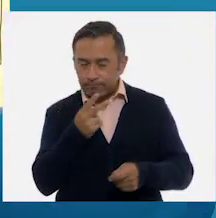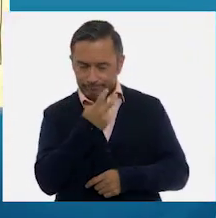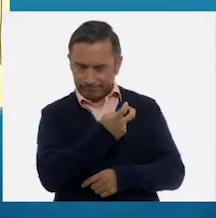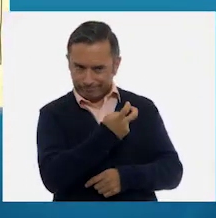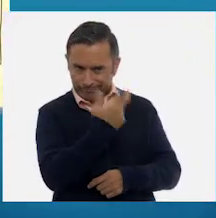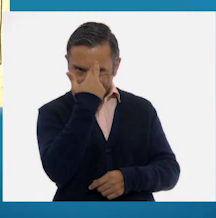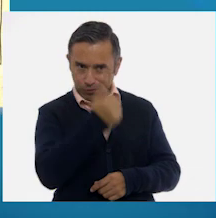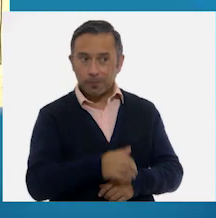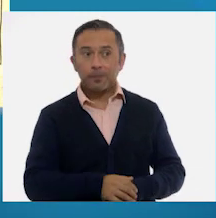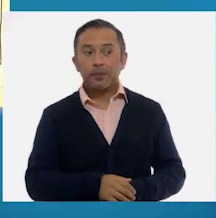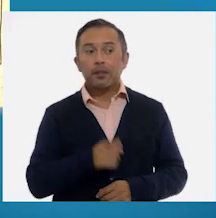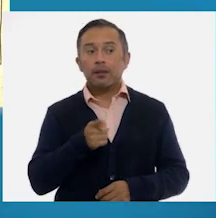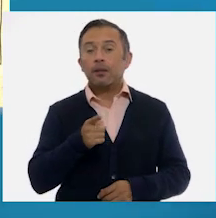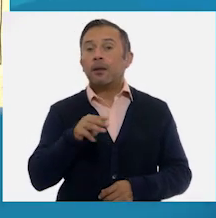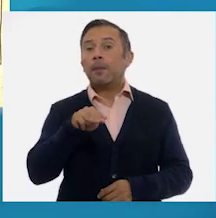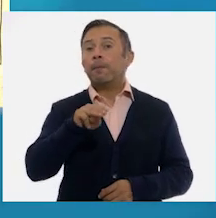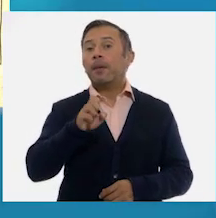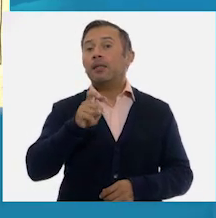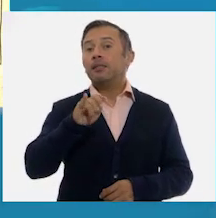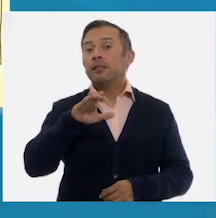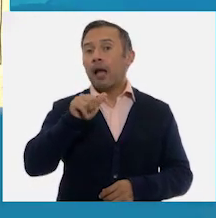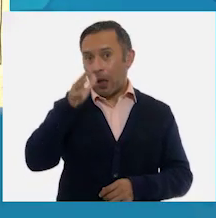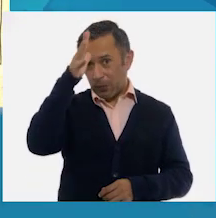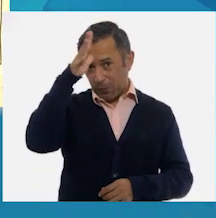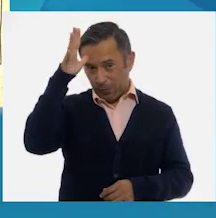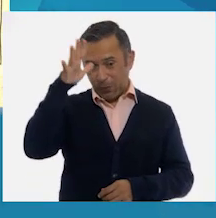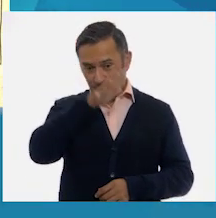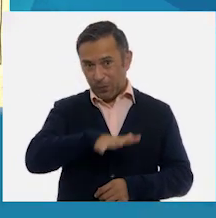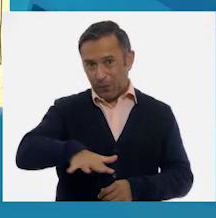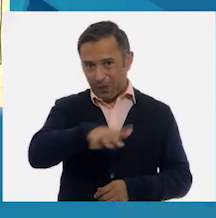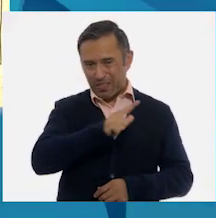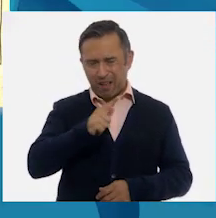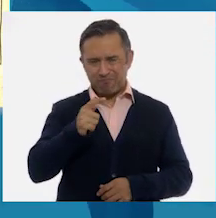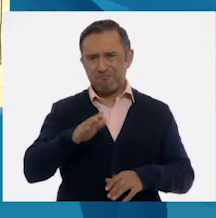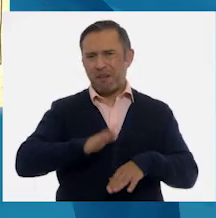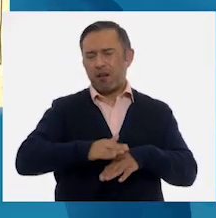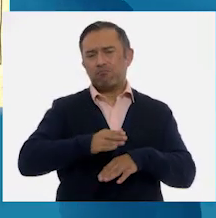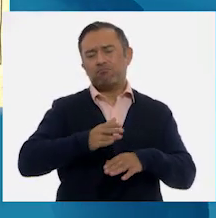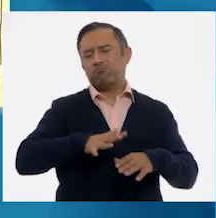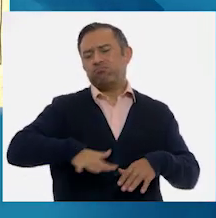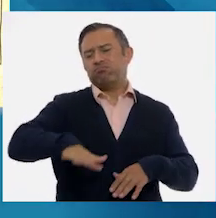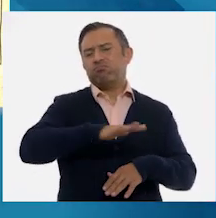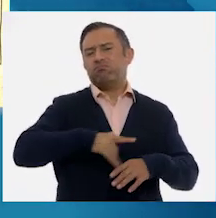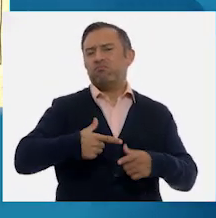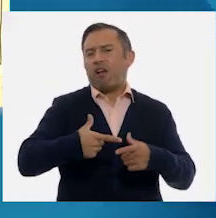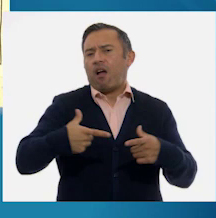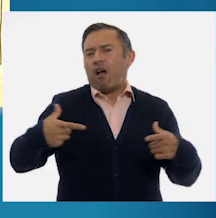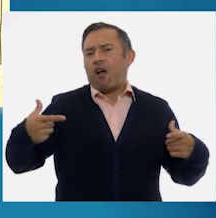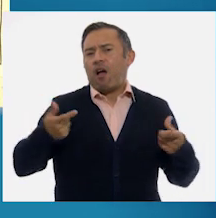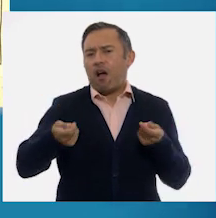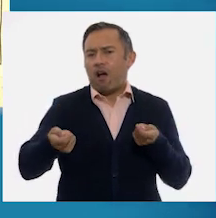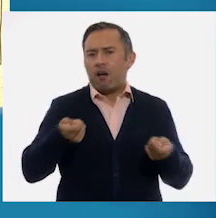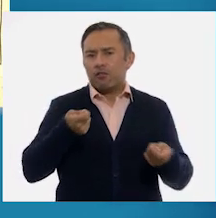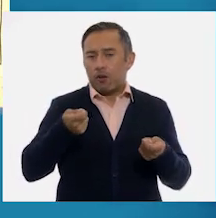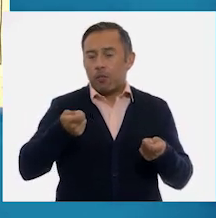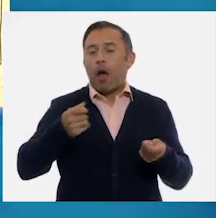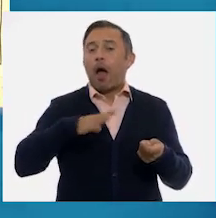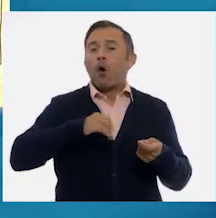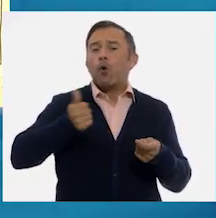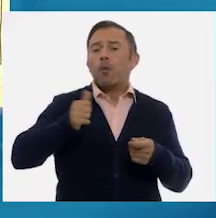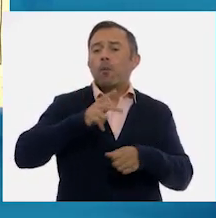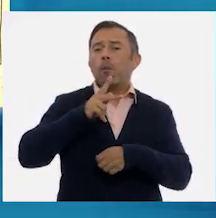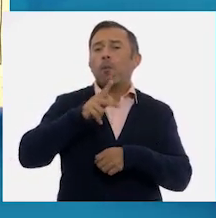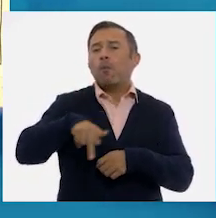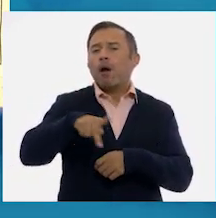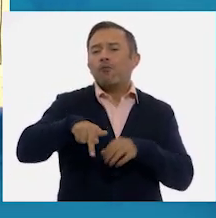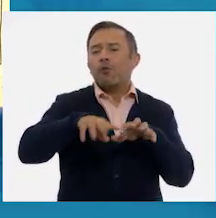mexicas tenían un imperio muy grande, pero que los pueblos que habían conquistado seguían siendo más o menos independientes. Así que después de que